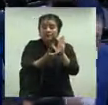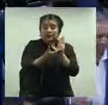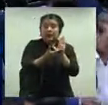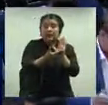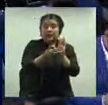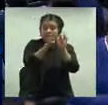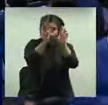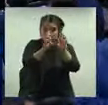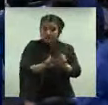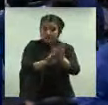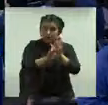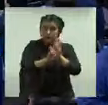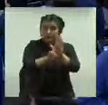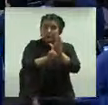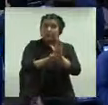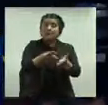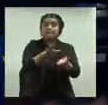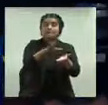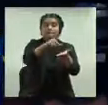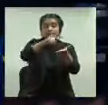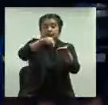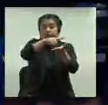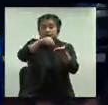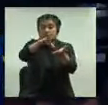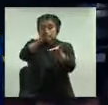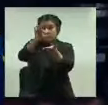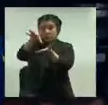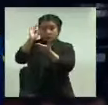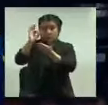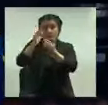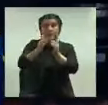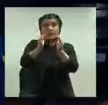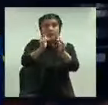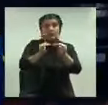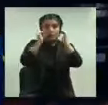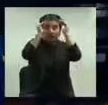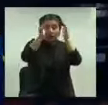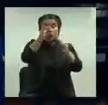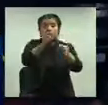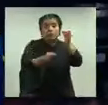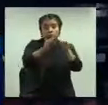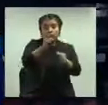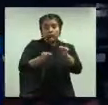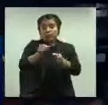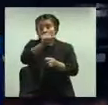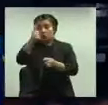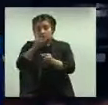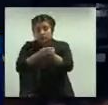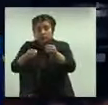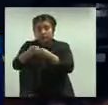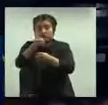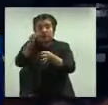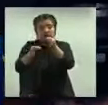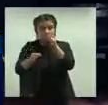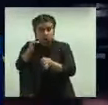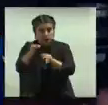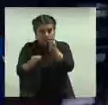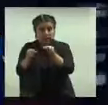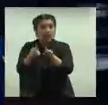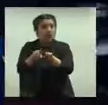de postulados para la elección de los magistrados de la Corte de Apelaciones y demás tribunales de igual